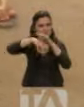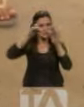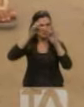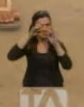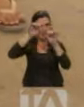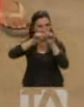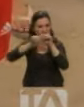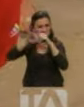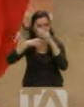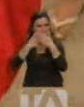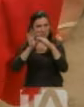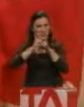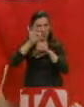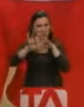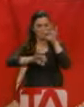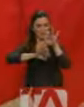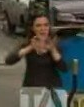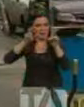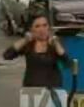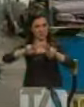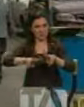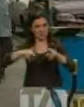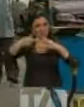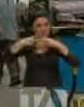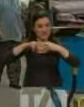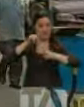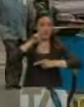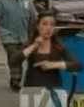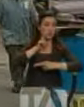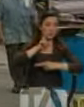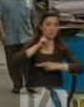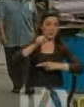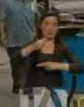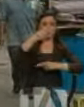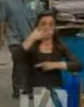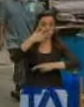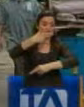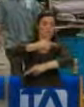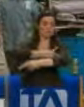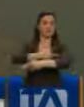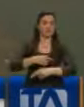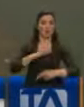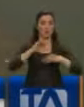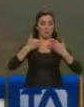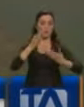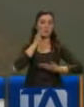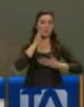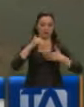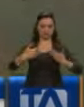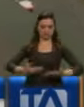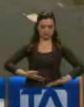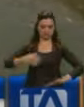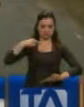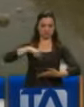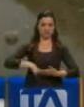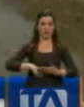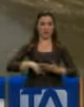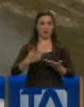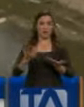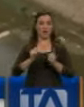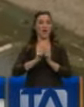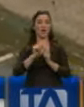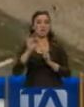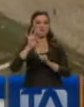de la picadura del zancudo, aunque también se contagia por vía sanguínea, sexual y perinatal. Recuerde, el mosquito prefiere el